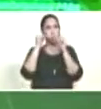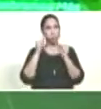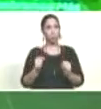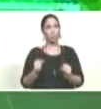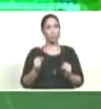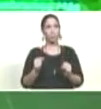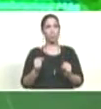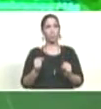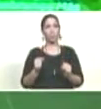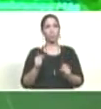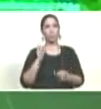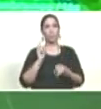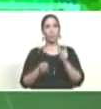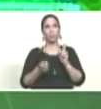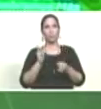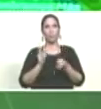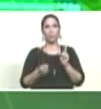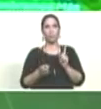Quizás ahí,